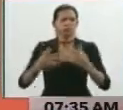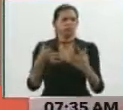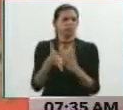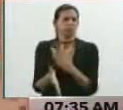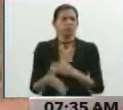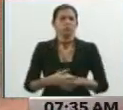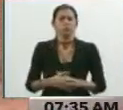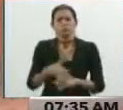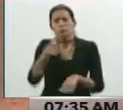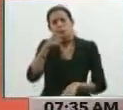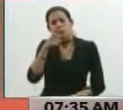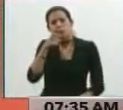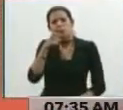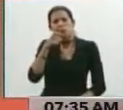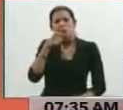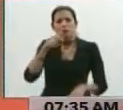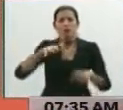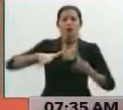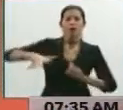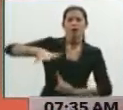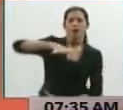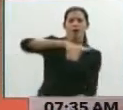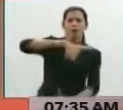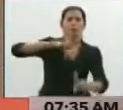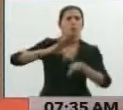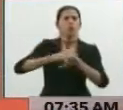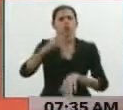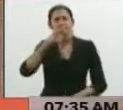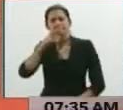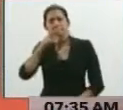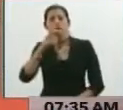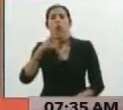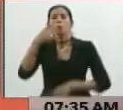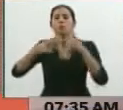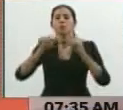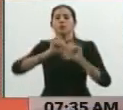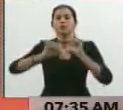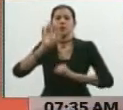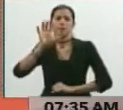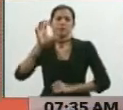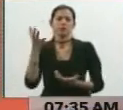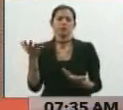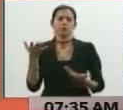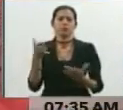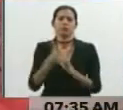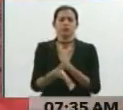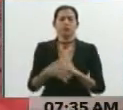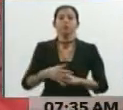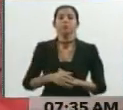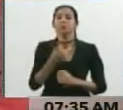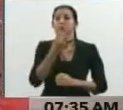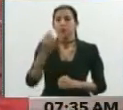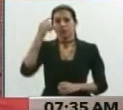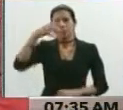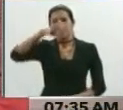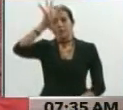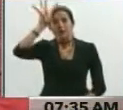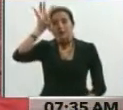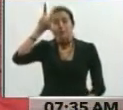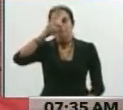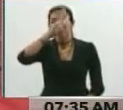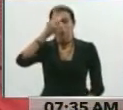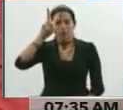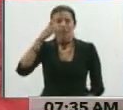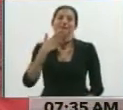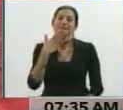resguardo quizás aéreo y de igual manera la política de defensa de la patria estar bueno buenos días este barrio y veronica de gracias por la